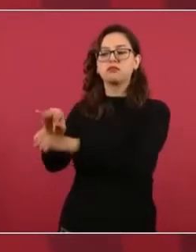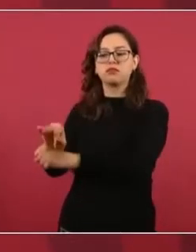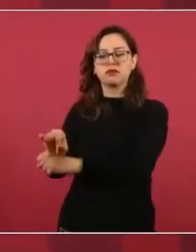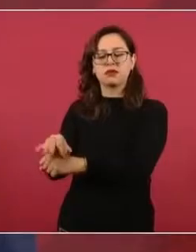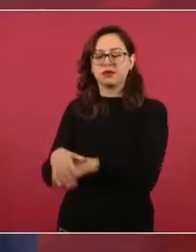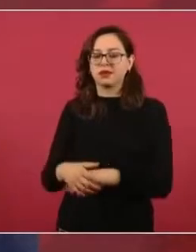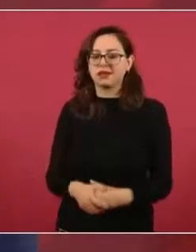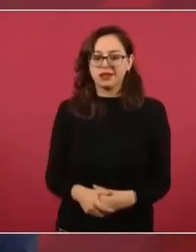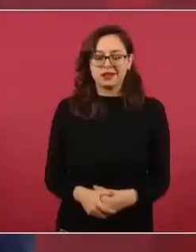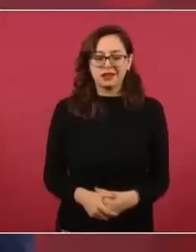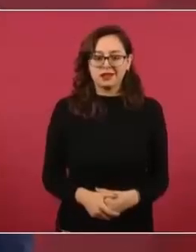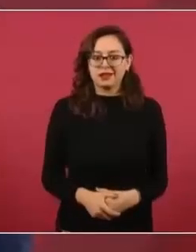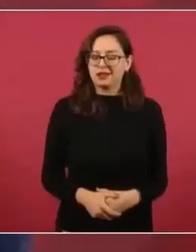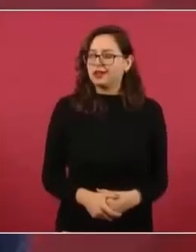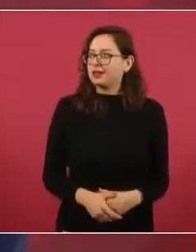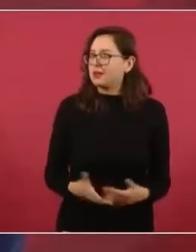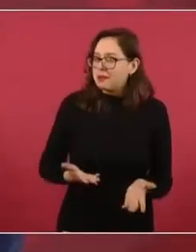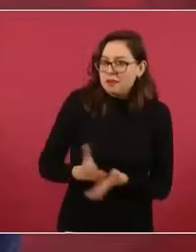Muy distinto